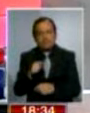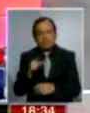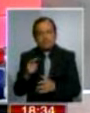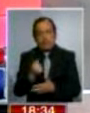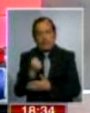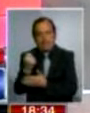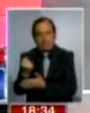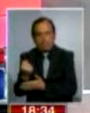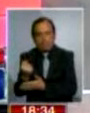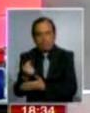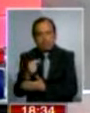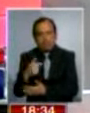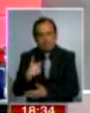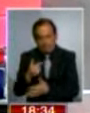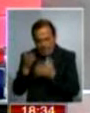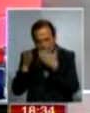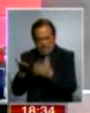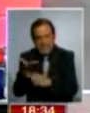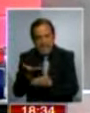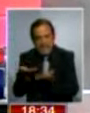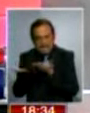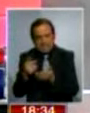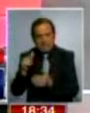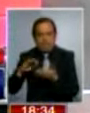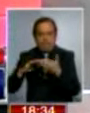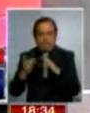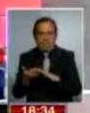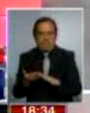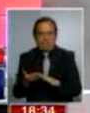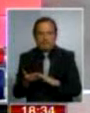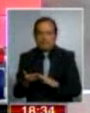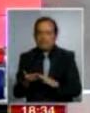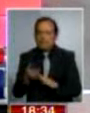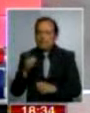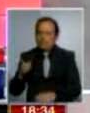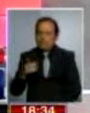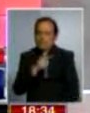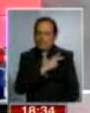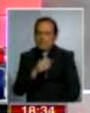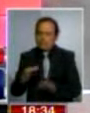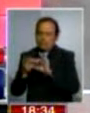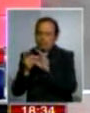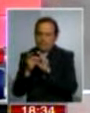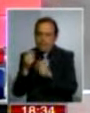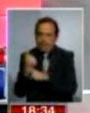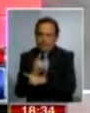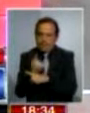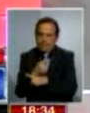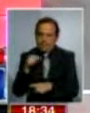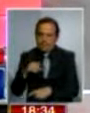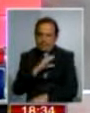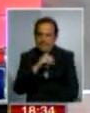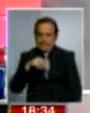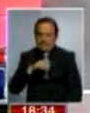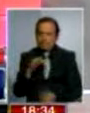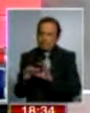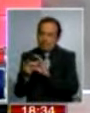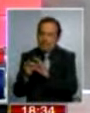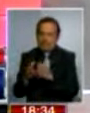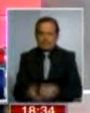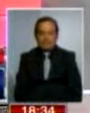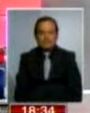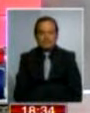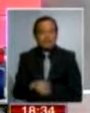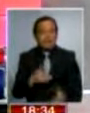ello. O sea, estamos para eso. Estamos al servicio de la comunidad. Coronel José Maldonado, muchas gracias por haber conversado hoy con CERN de Chile. Muchas gracias.